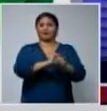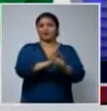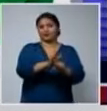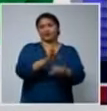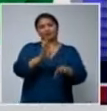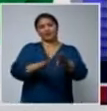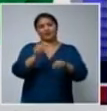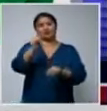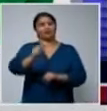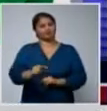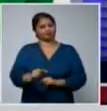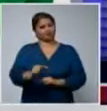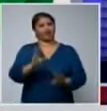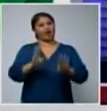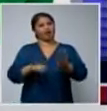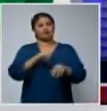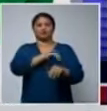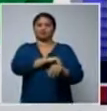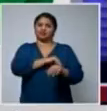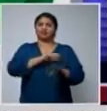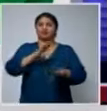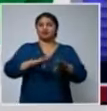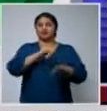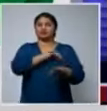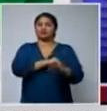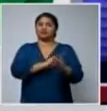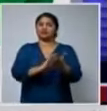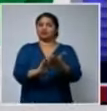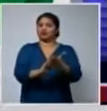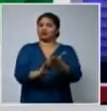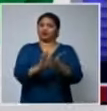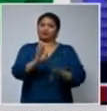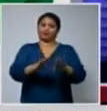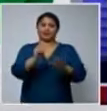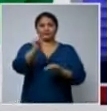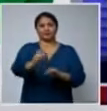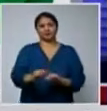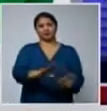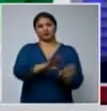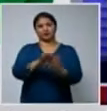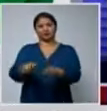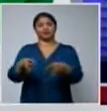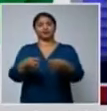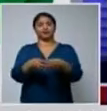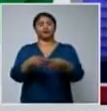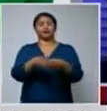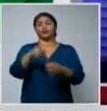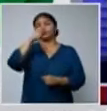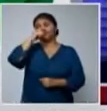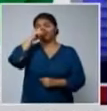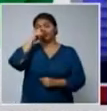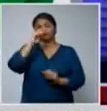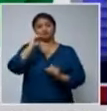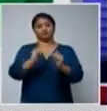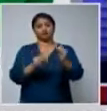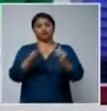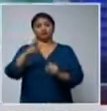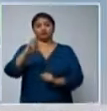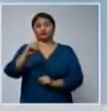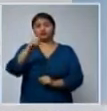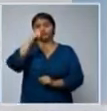persona. Por grupos, nuevamente, el de menos de 20 años, una